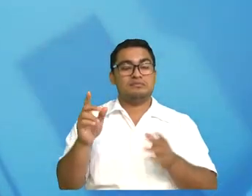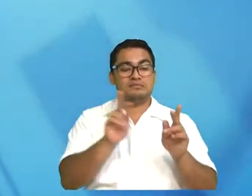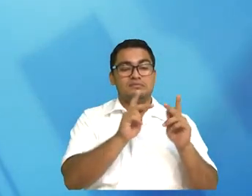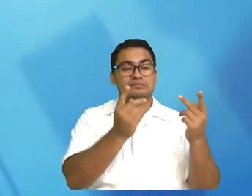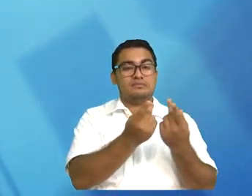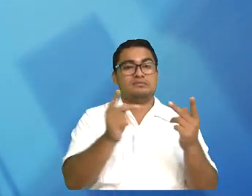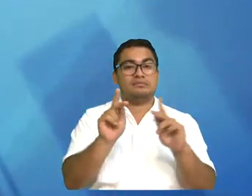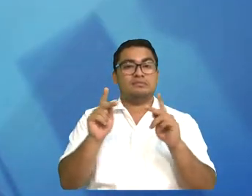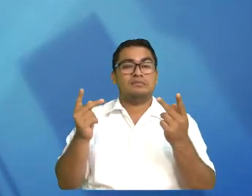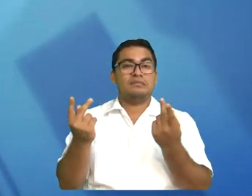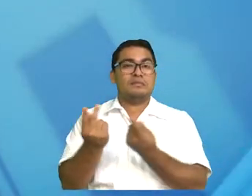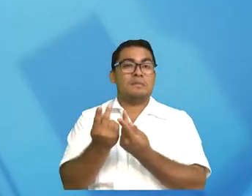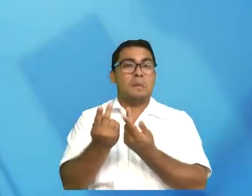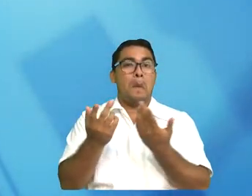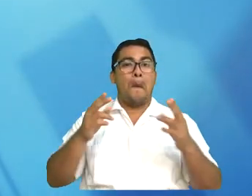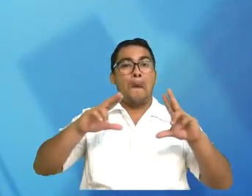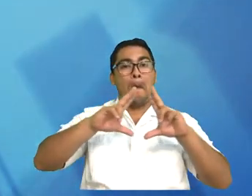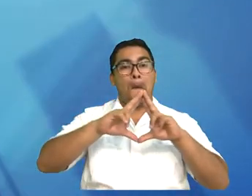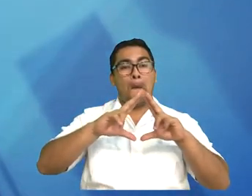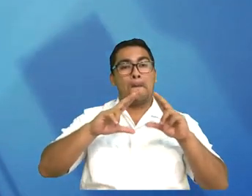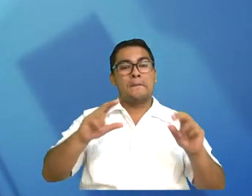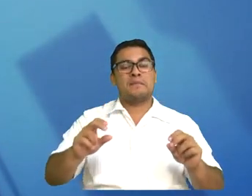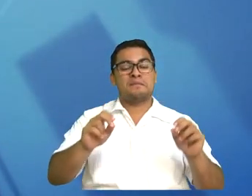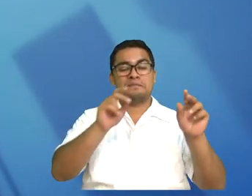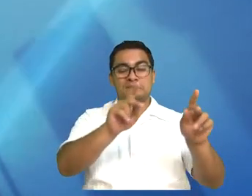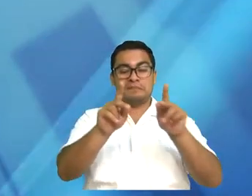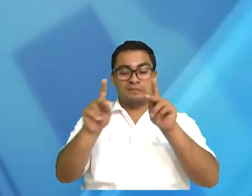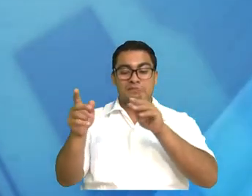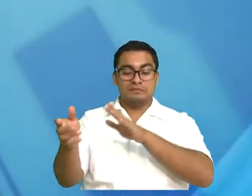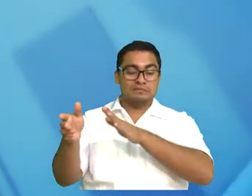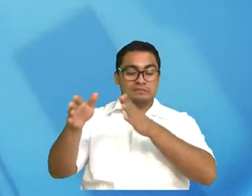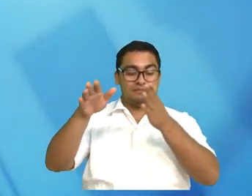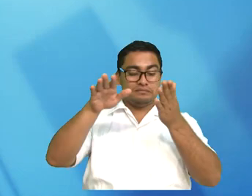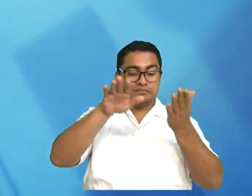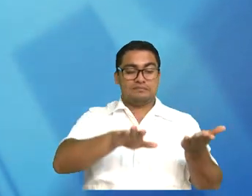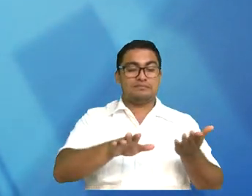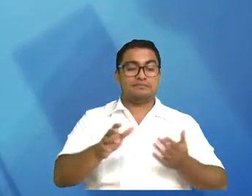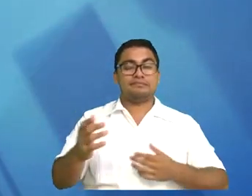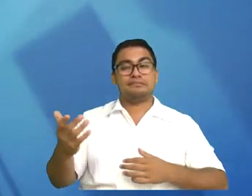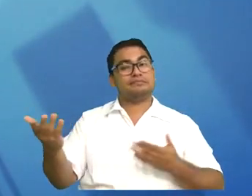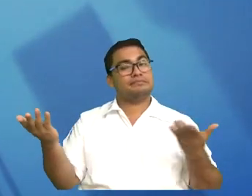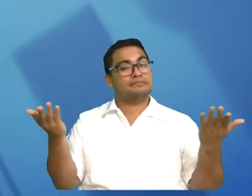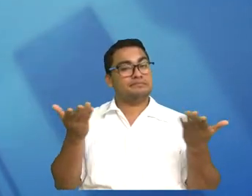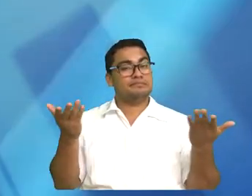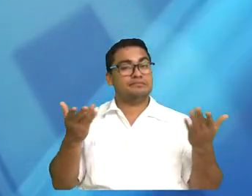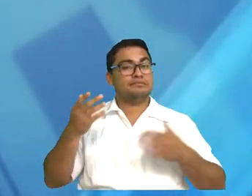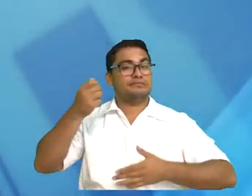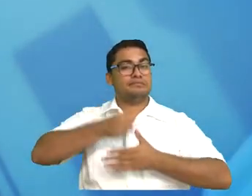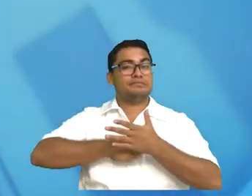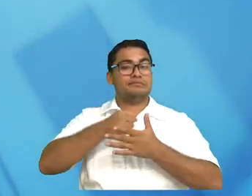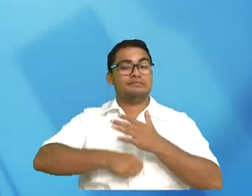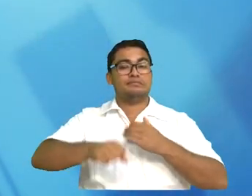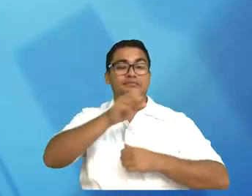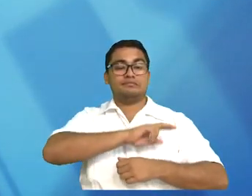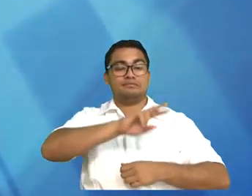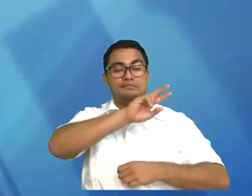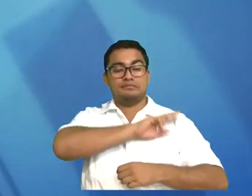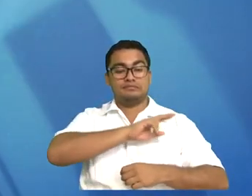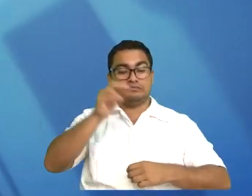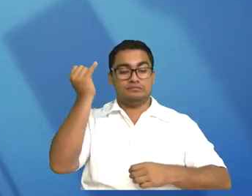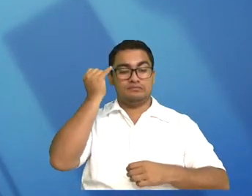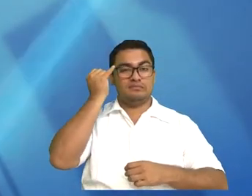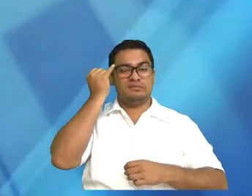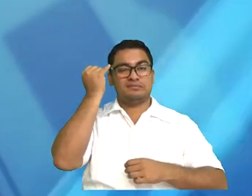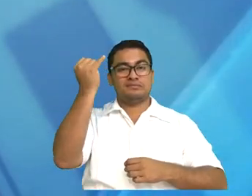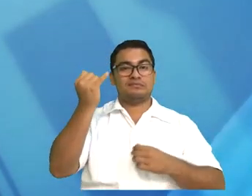pueblos, quienes mueren coherentes con las luchas, los valores, los ideales, viven